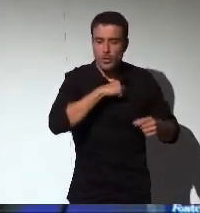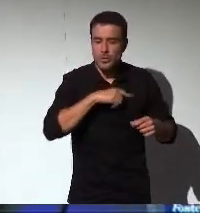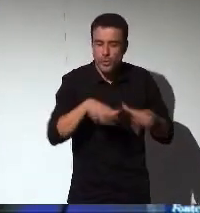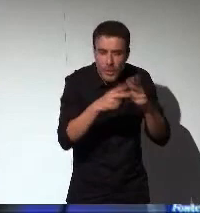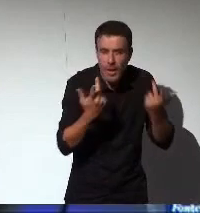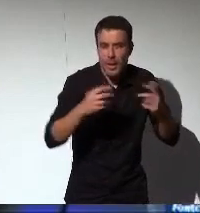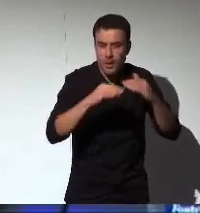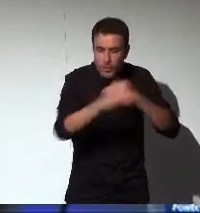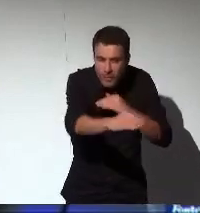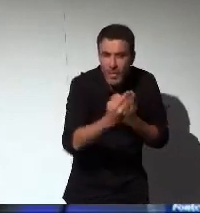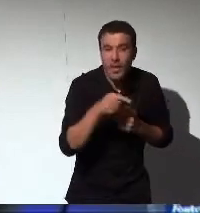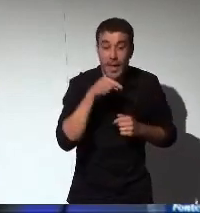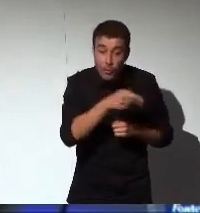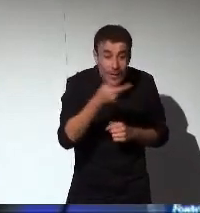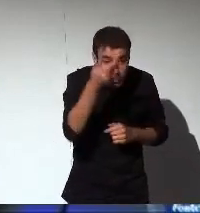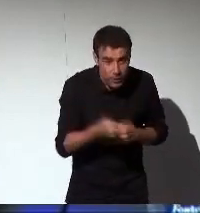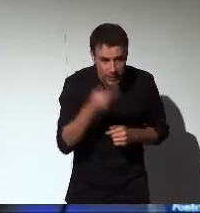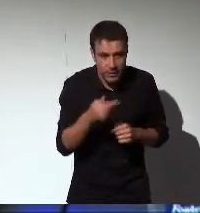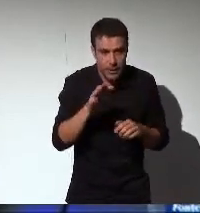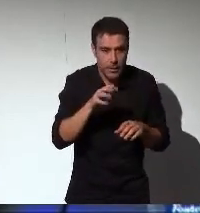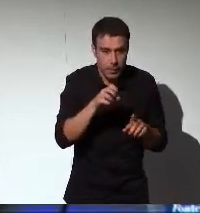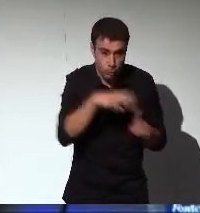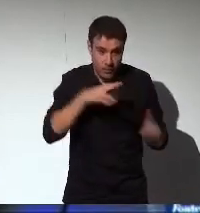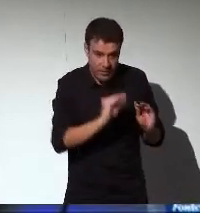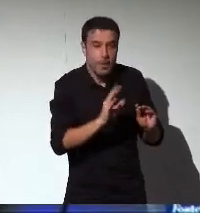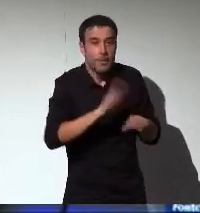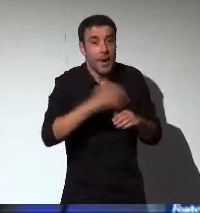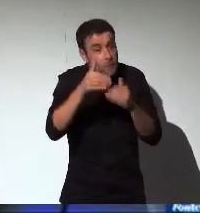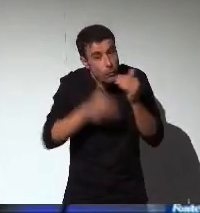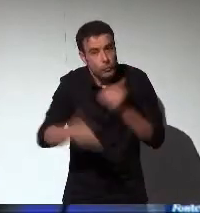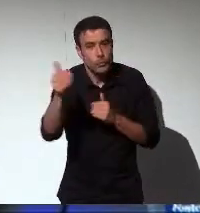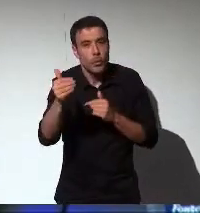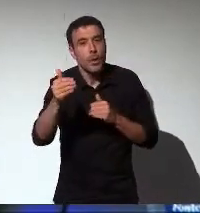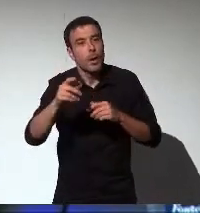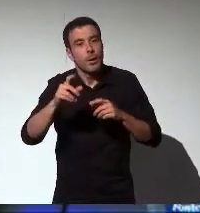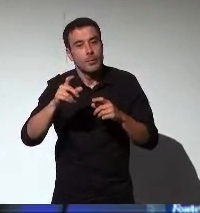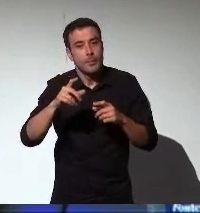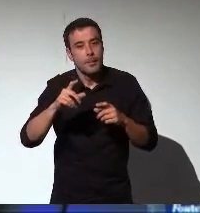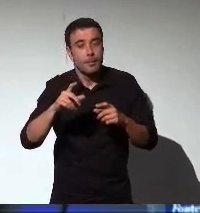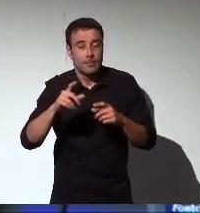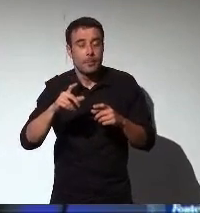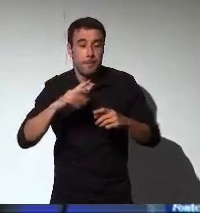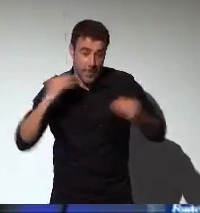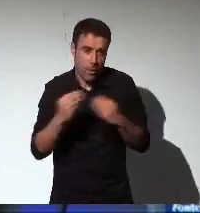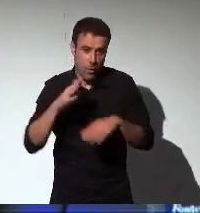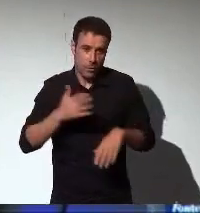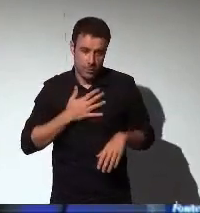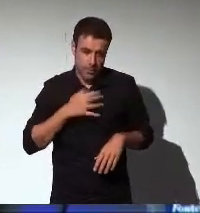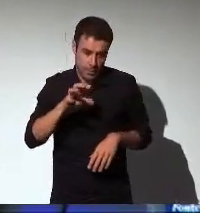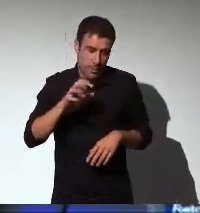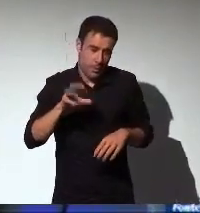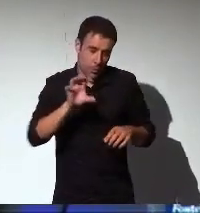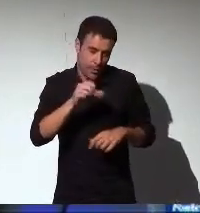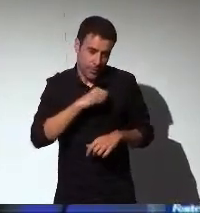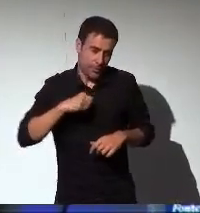una misión importante para tener un futuro, yo creo que el que debemos tener en nuestro territorio, ¿no? Bueno, no me extiendo